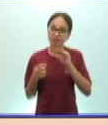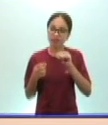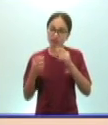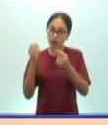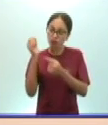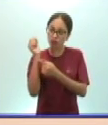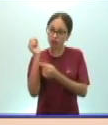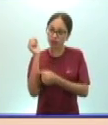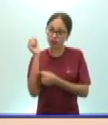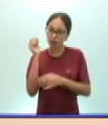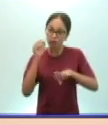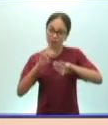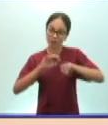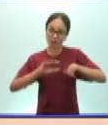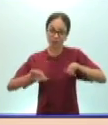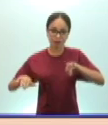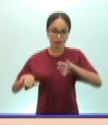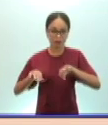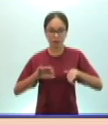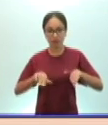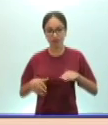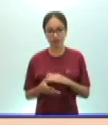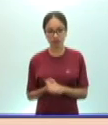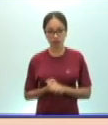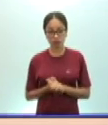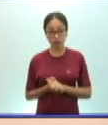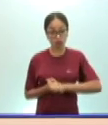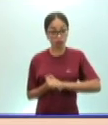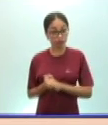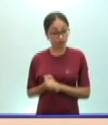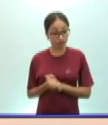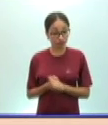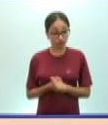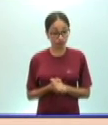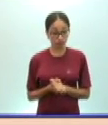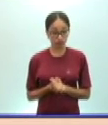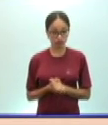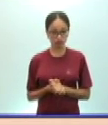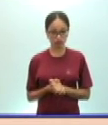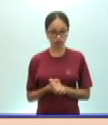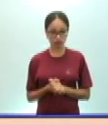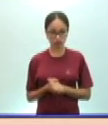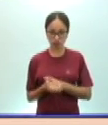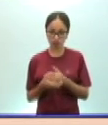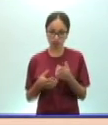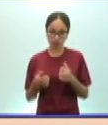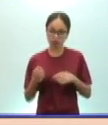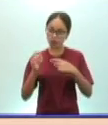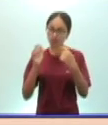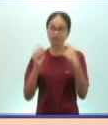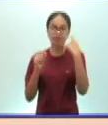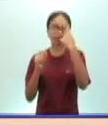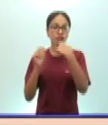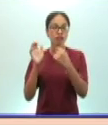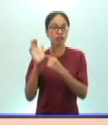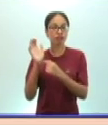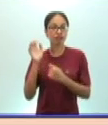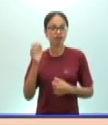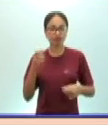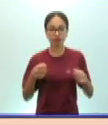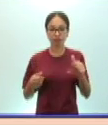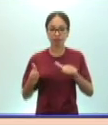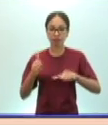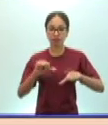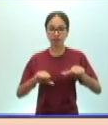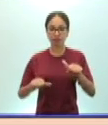componentes de las mezclas estamos hablando. También, por ejemplo, la clasificación de la mezcla, por supuesto. Ya después que usted analiza